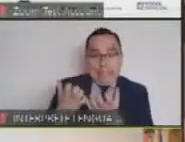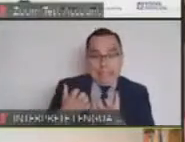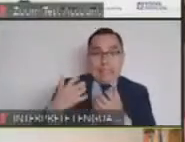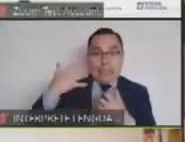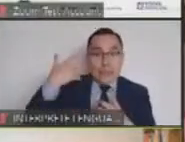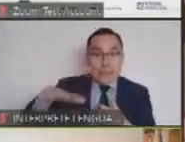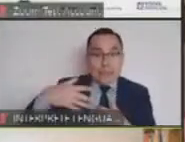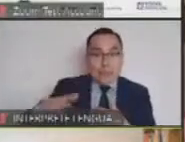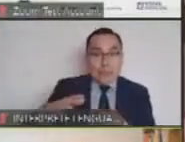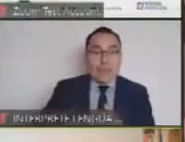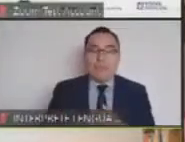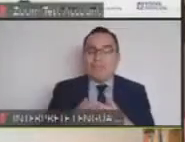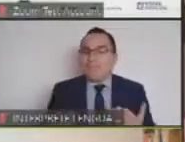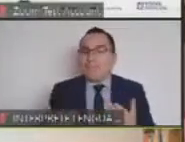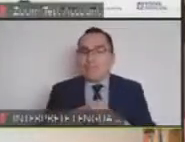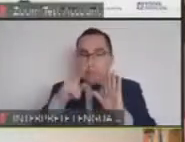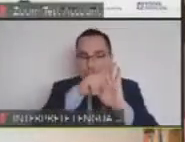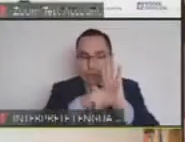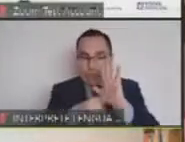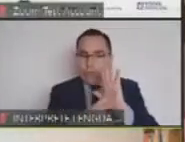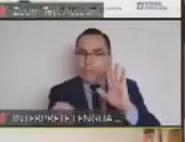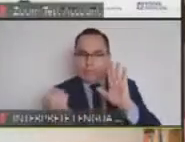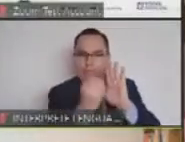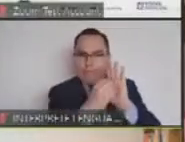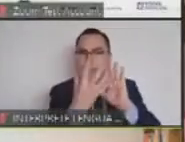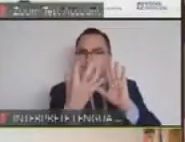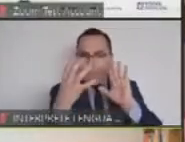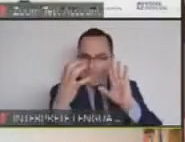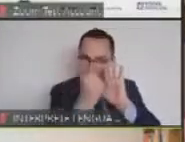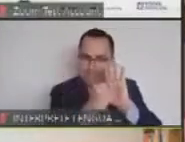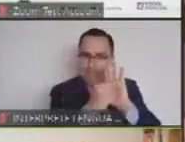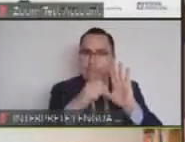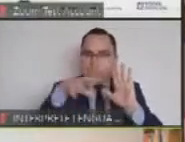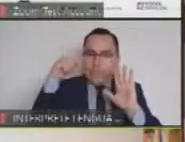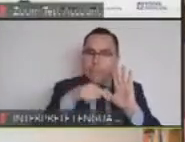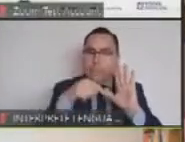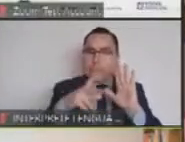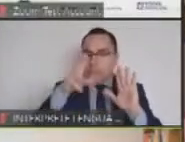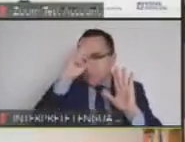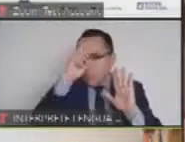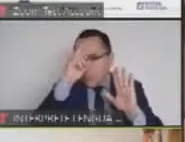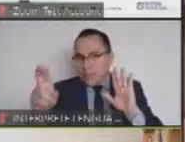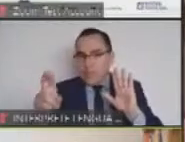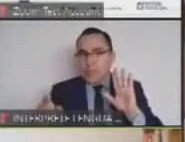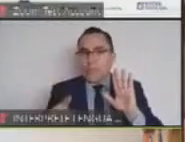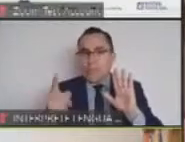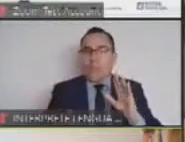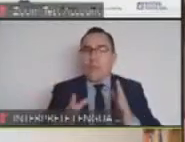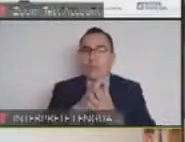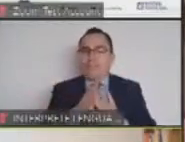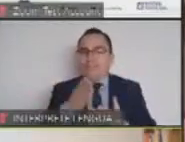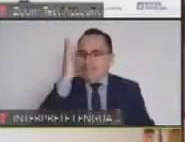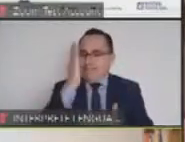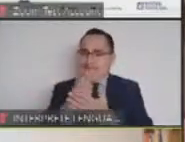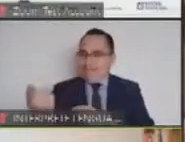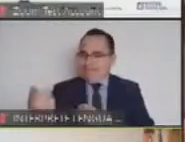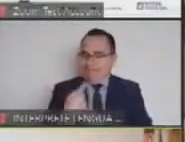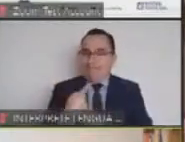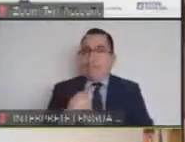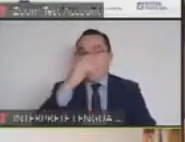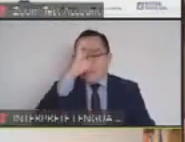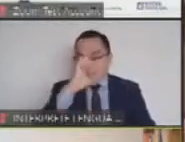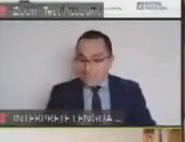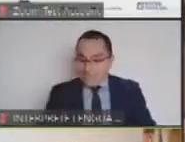establecer ciertas normas que se basen en el respeto de los deberes éticos, de manera de dejar con